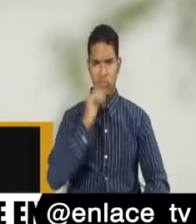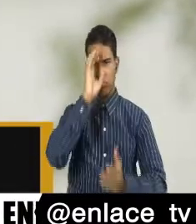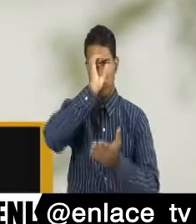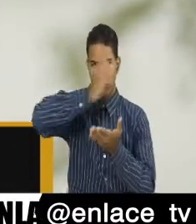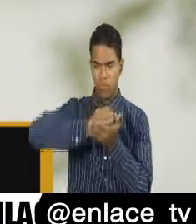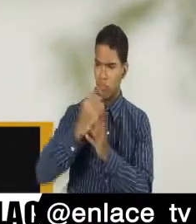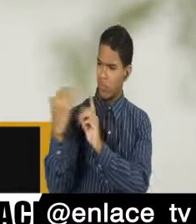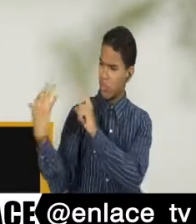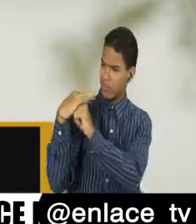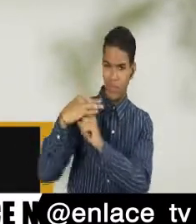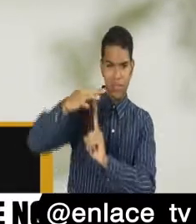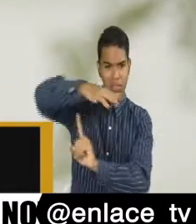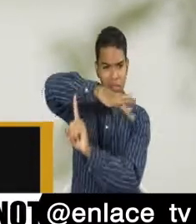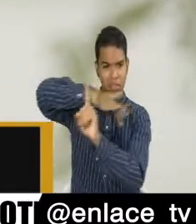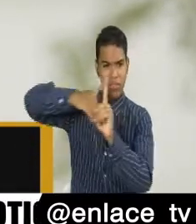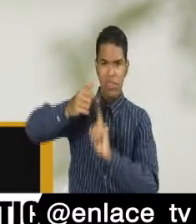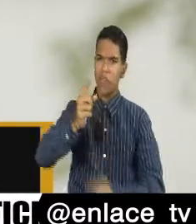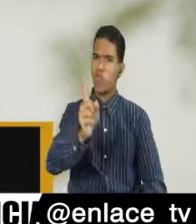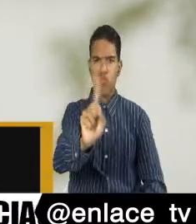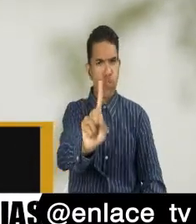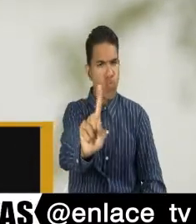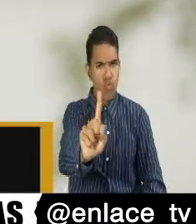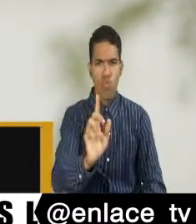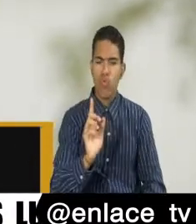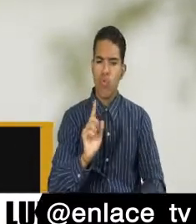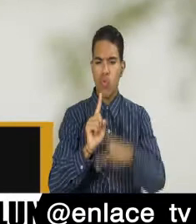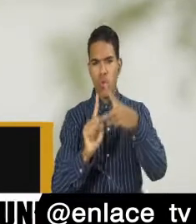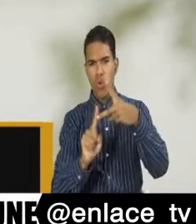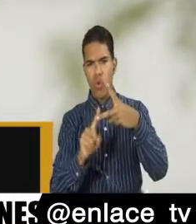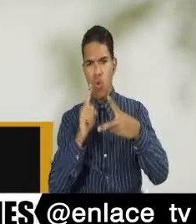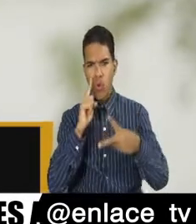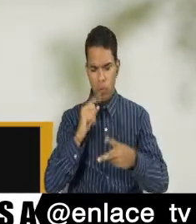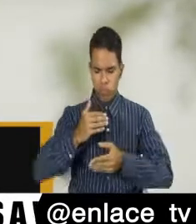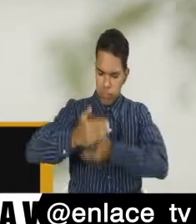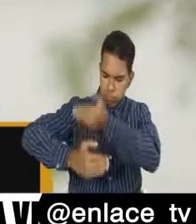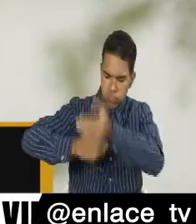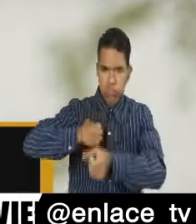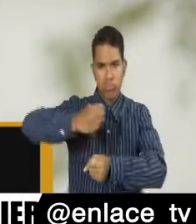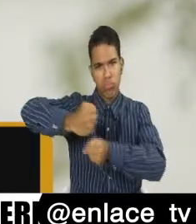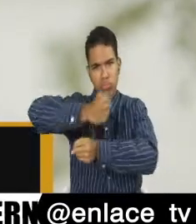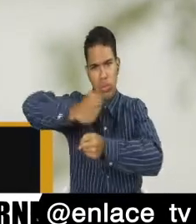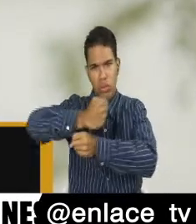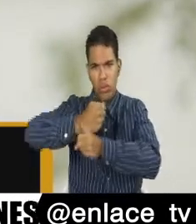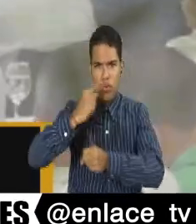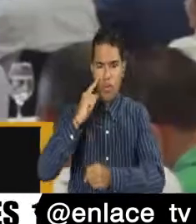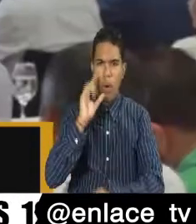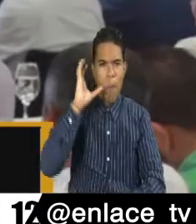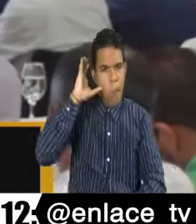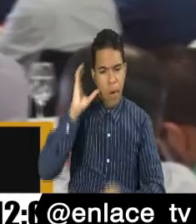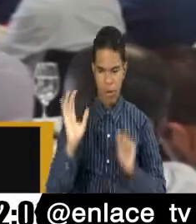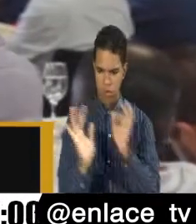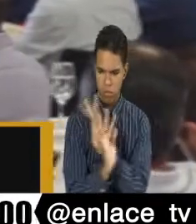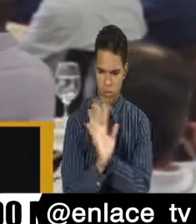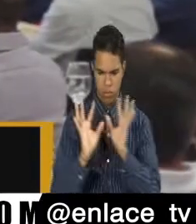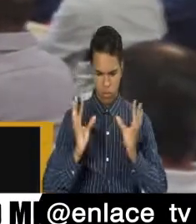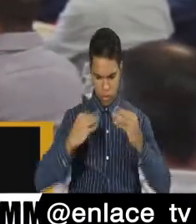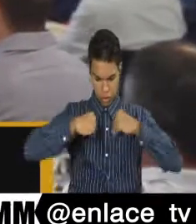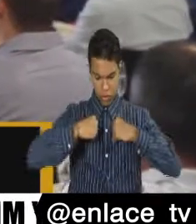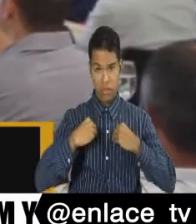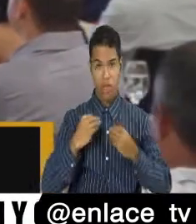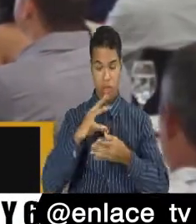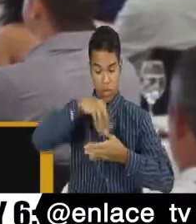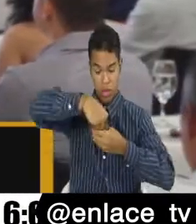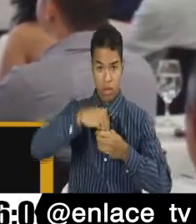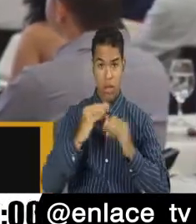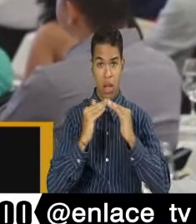afectado ambientalmente y que nuestra región tenga desarrollo, y principalmente nuestros habitantes de Barranca Bermeja. El foro sobre yacimientos no